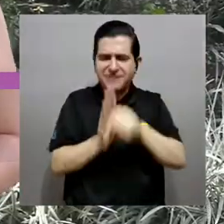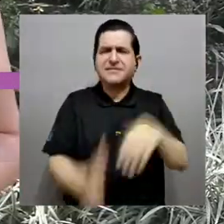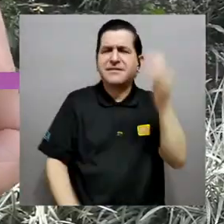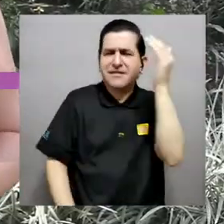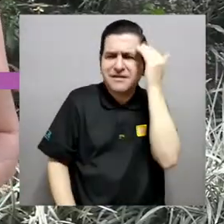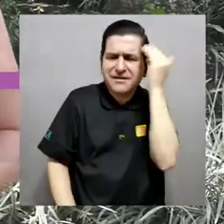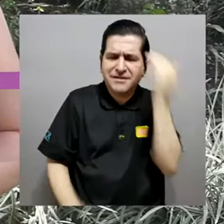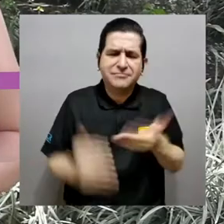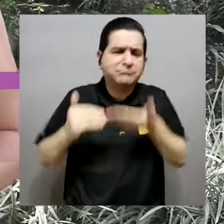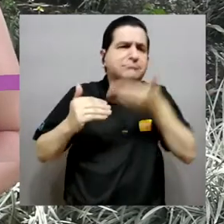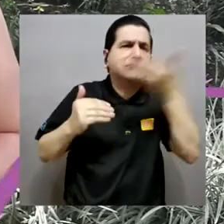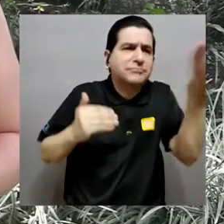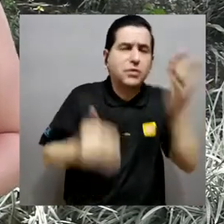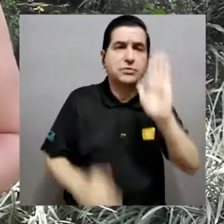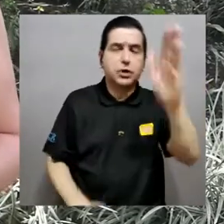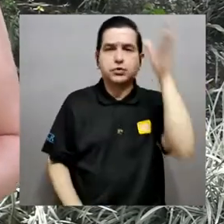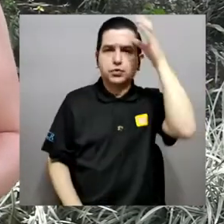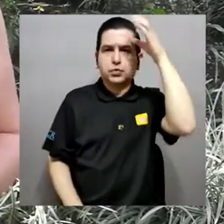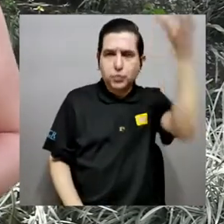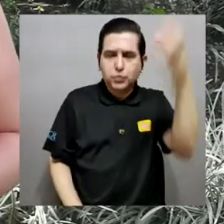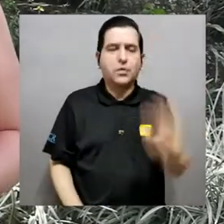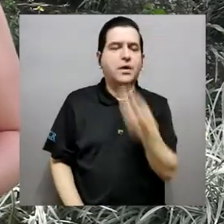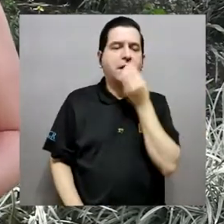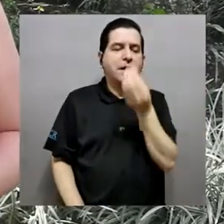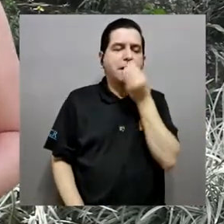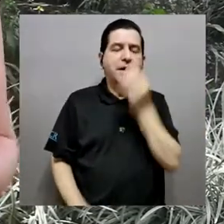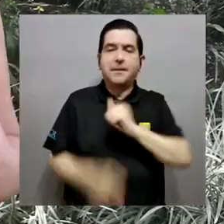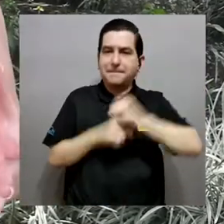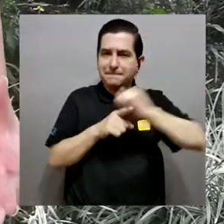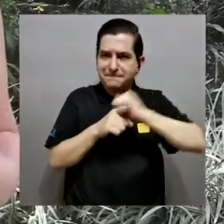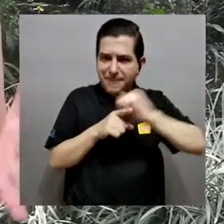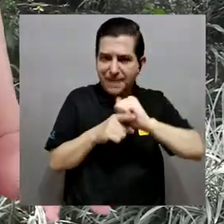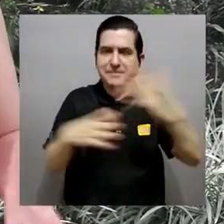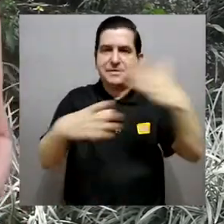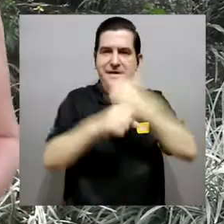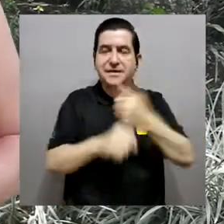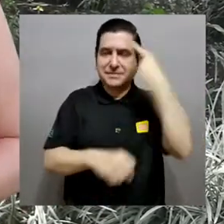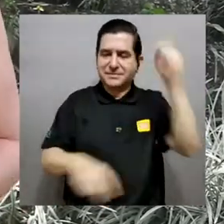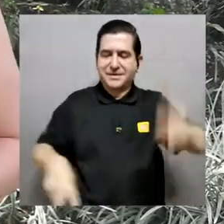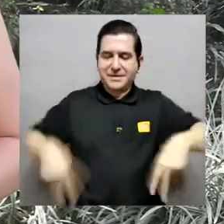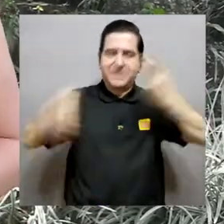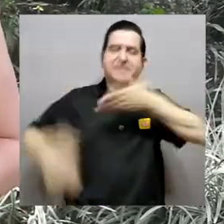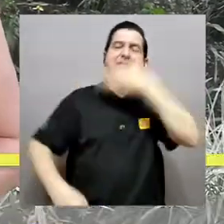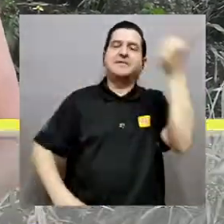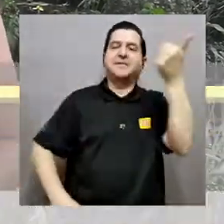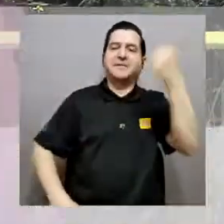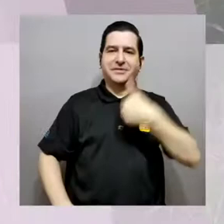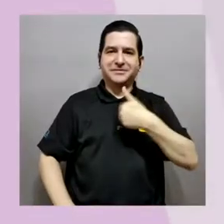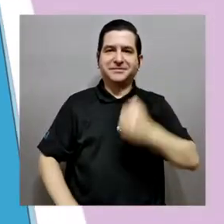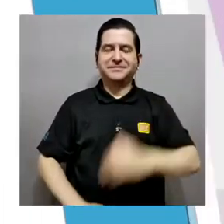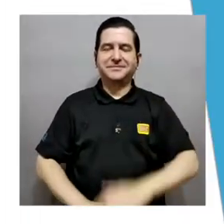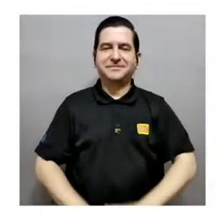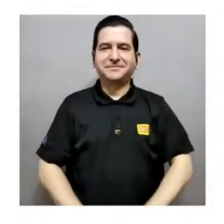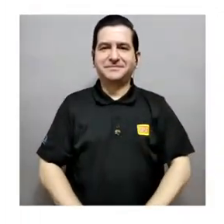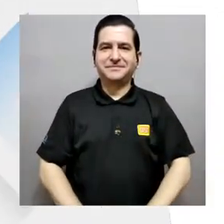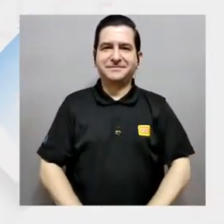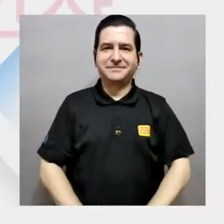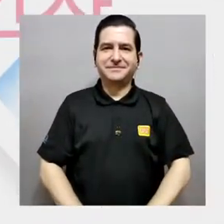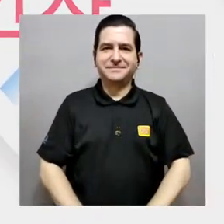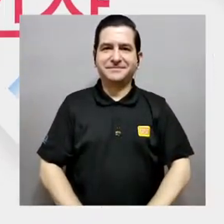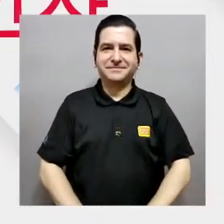hora a conocer algunos aspectos de su cultura, alimentos y prácticas que realizan para vivir mejor.